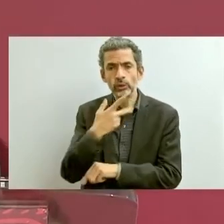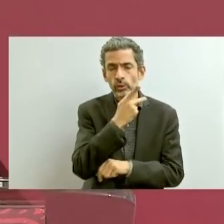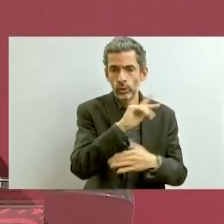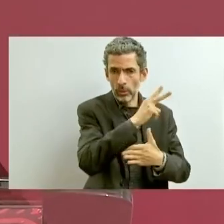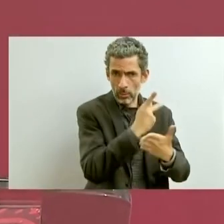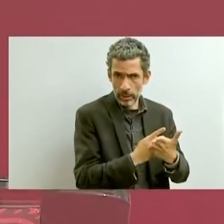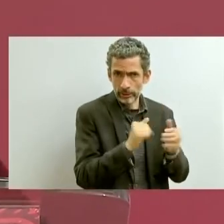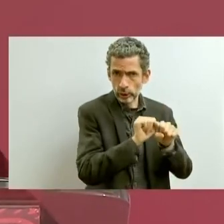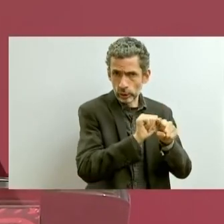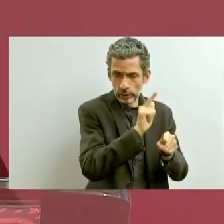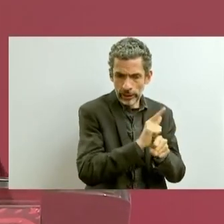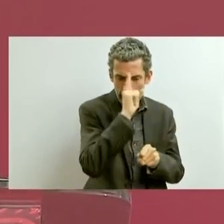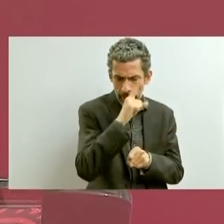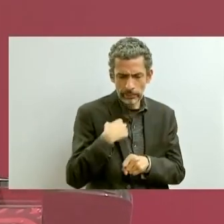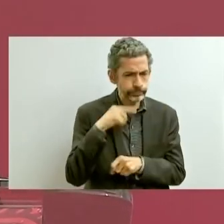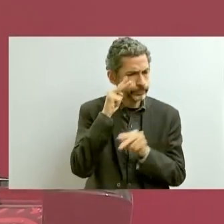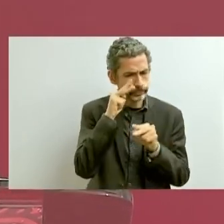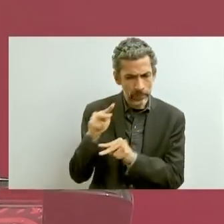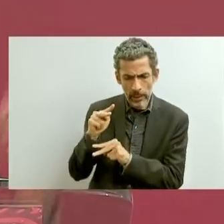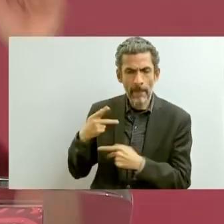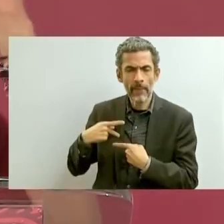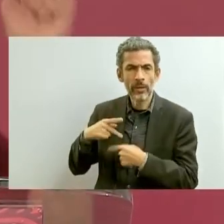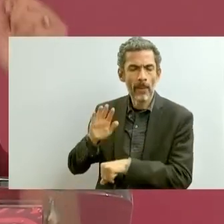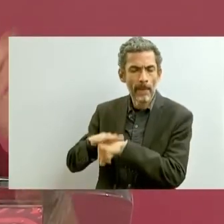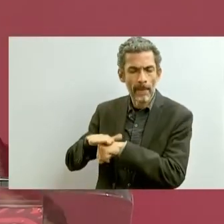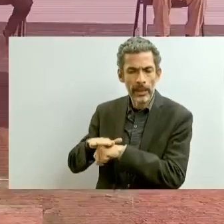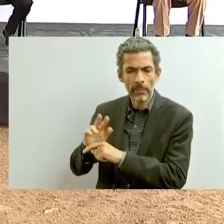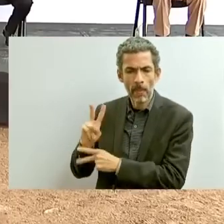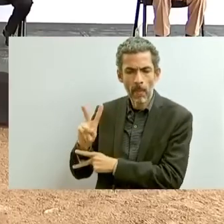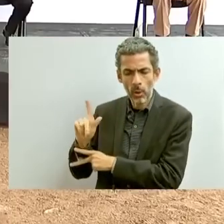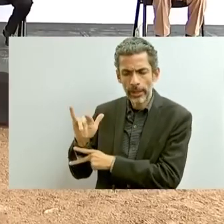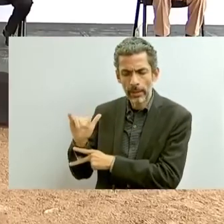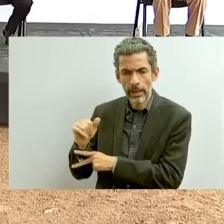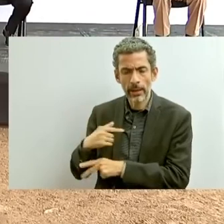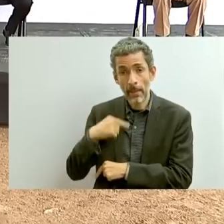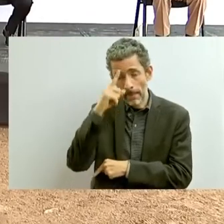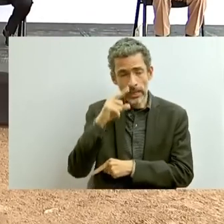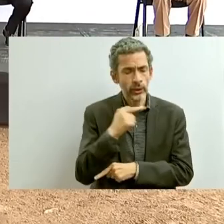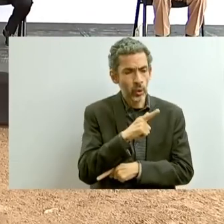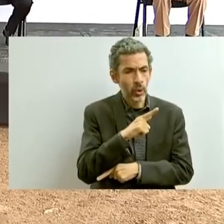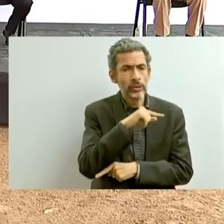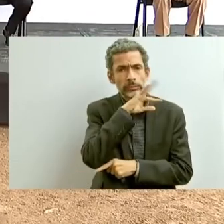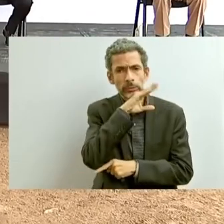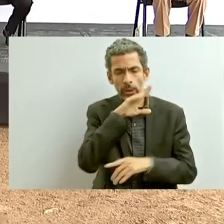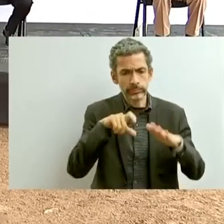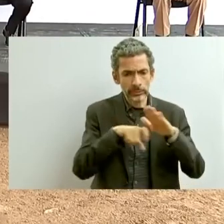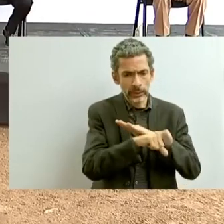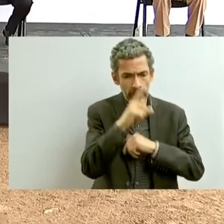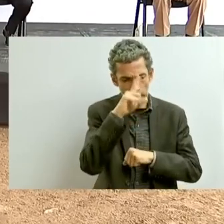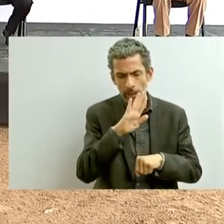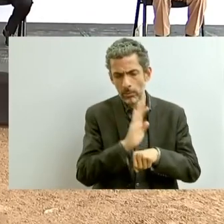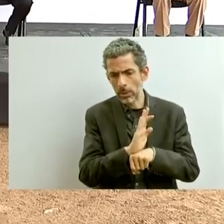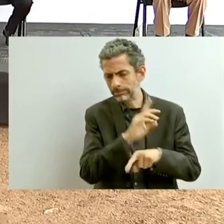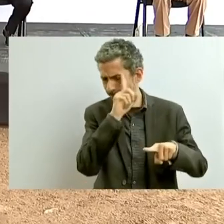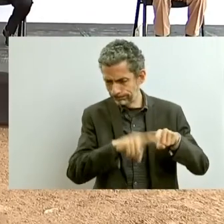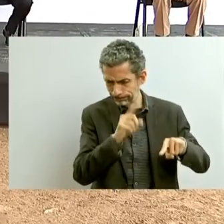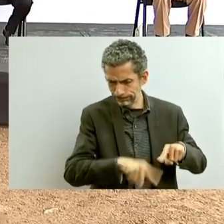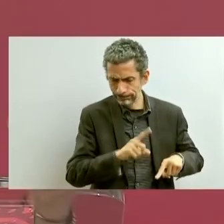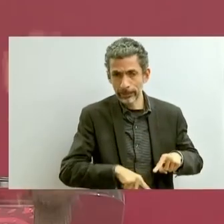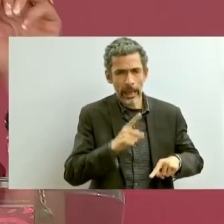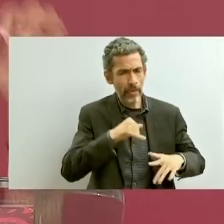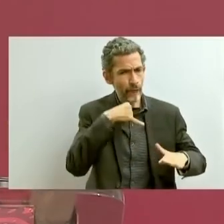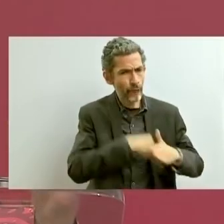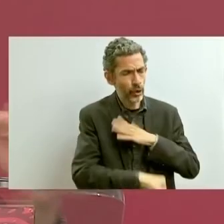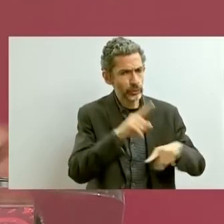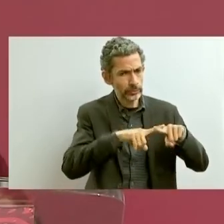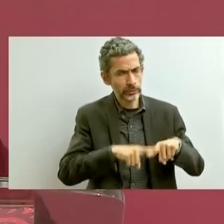siempre pensando en los más vulnerables, porque decidiste combatir la corrupción desde sus entrañas, porque pusiste